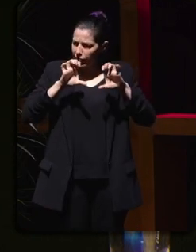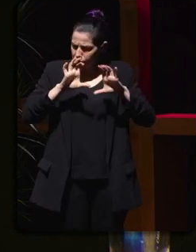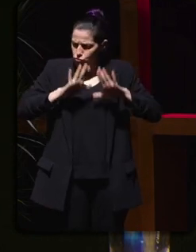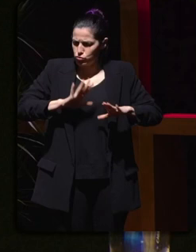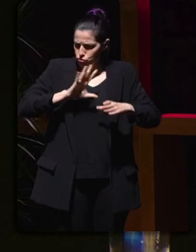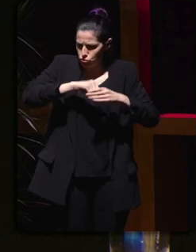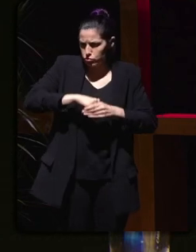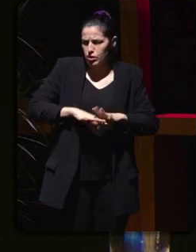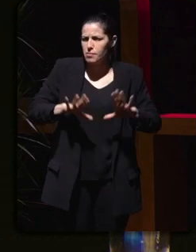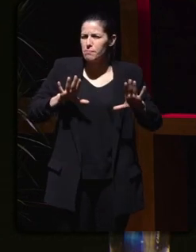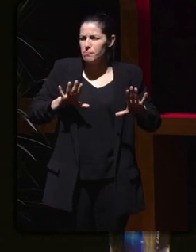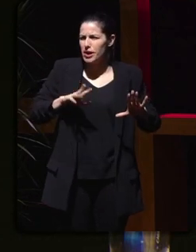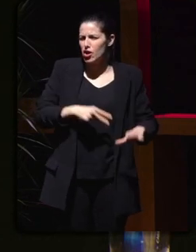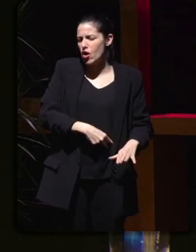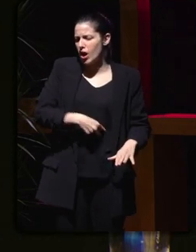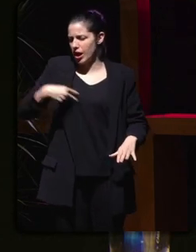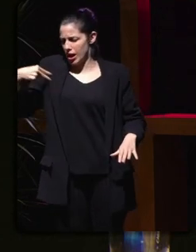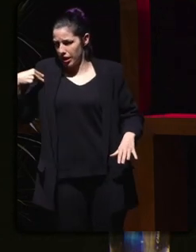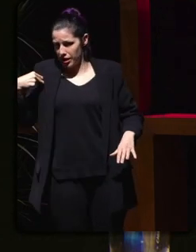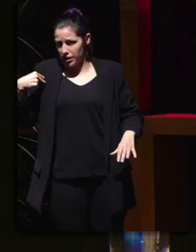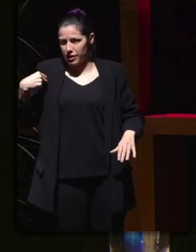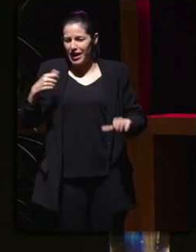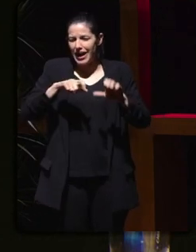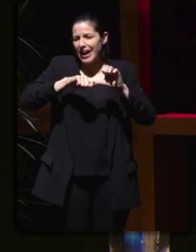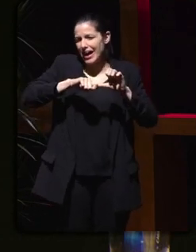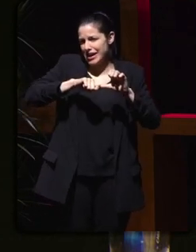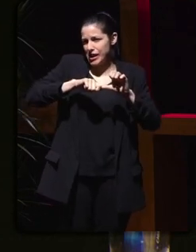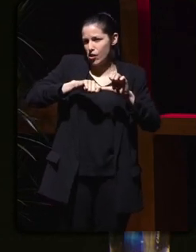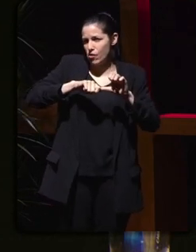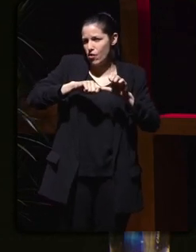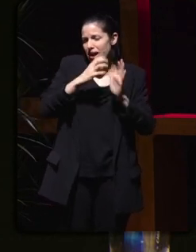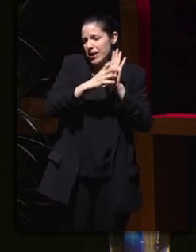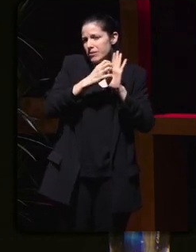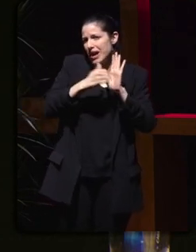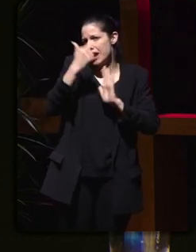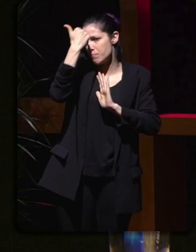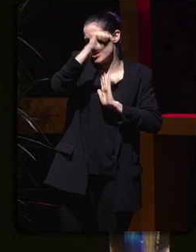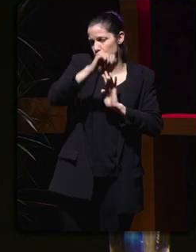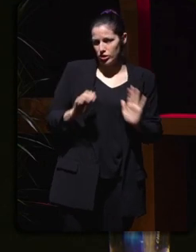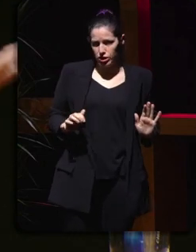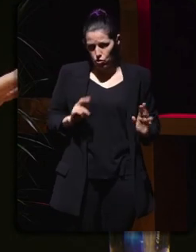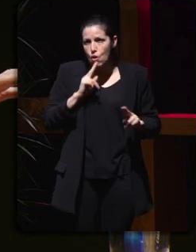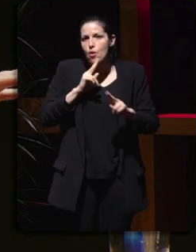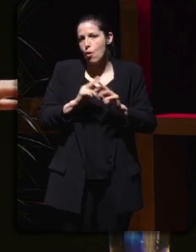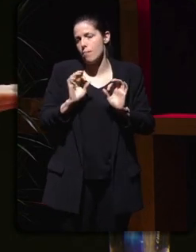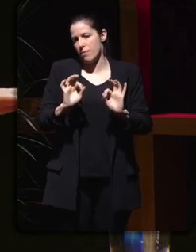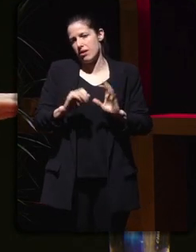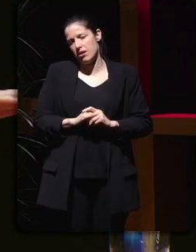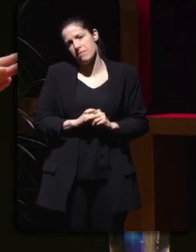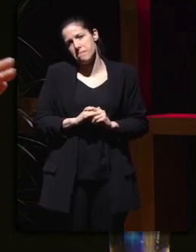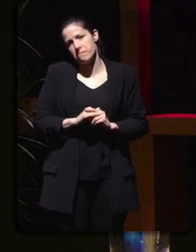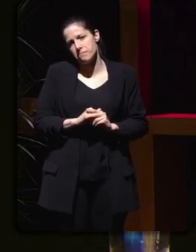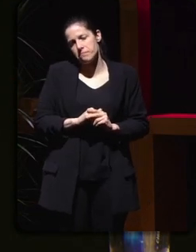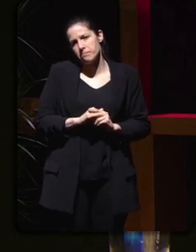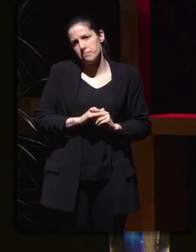si fuera genérico se llamaría el género genérico y no el género gramatical masculino el género gramatical masculino es el